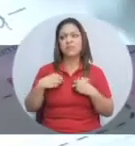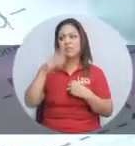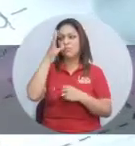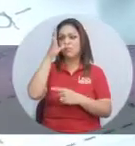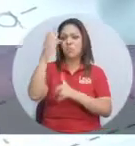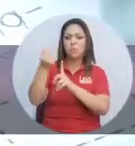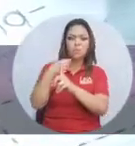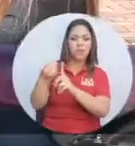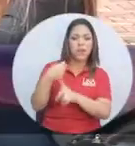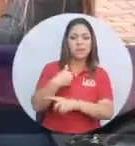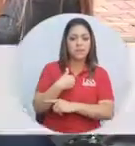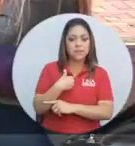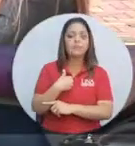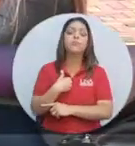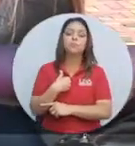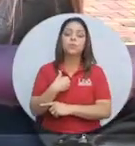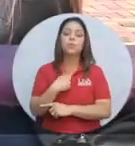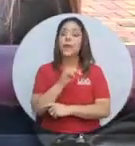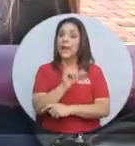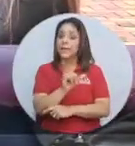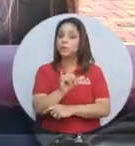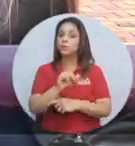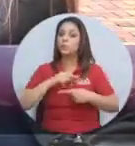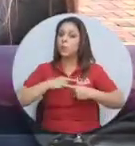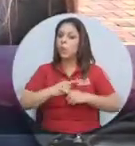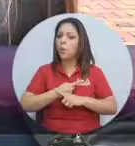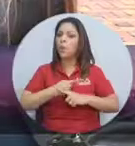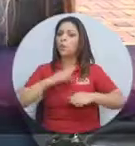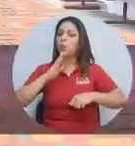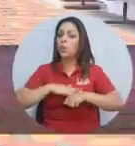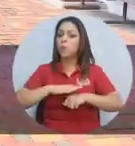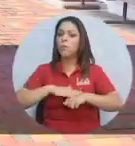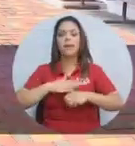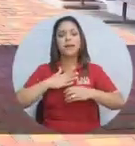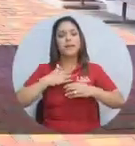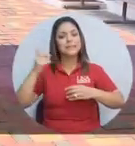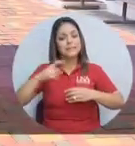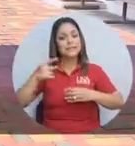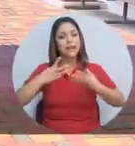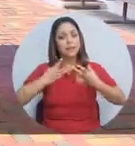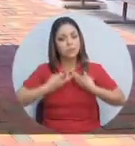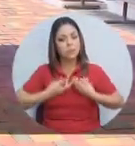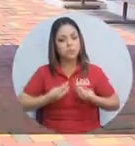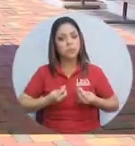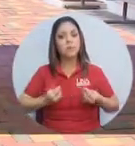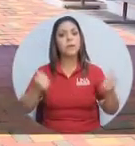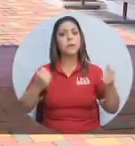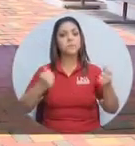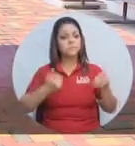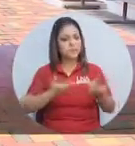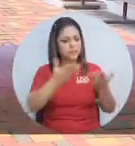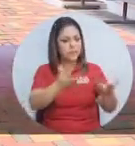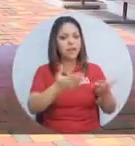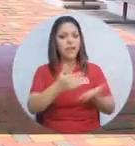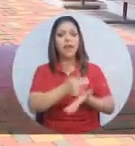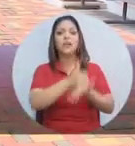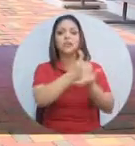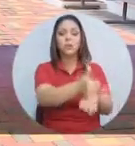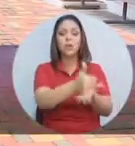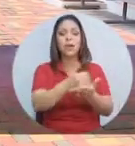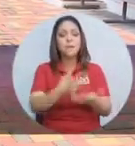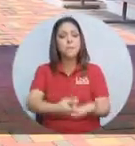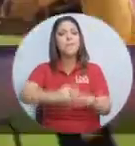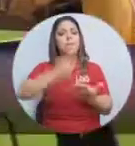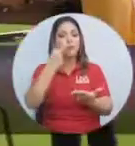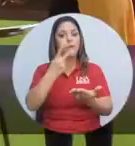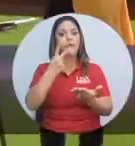compañero o una compañera me llevara a este extremo? Bueno, esa culpa y ese dolor hay que darle el poder que tiene, darle un